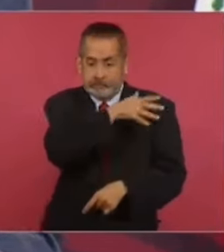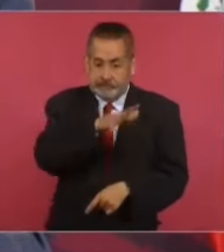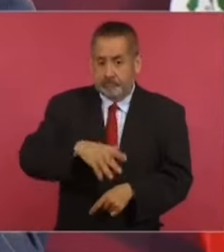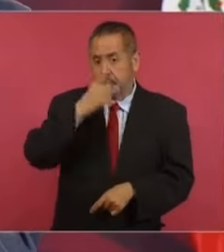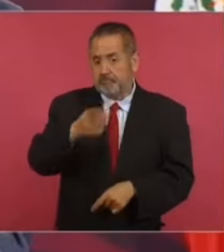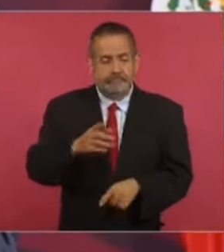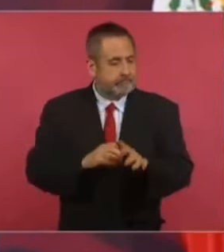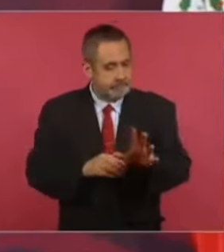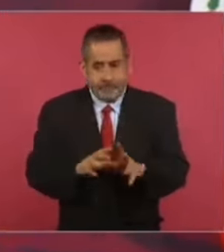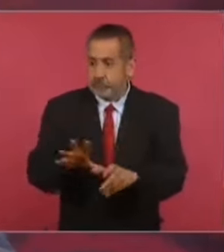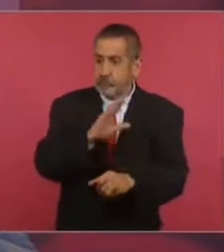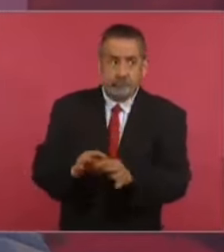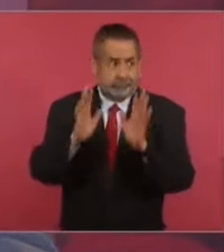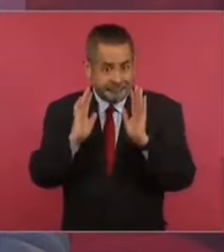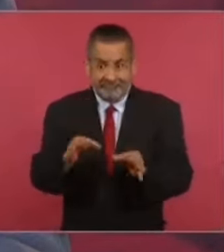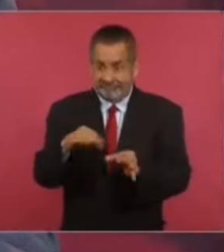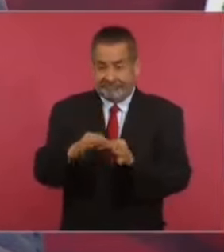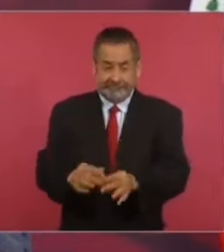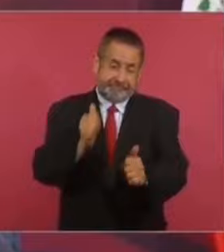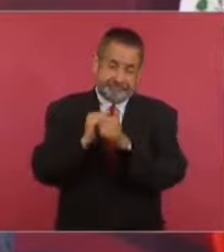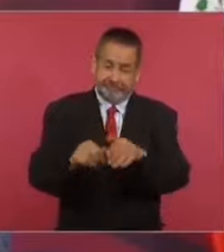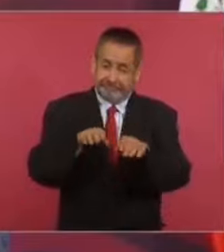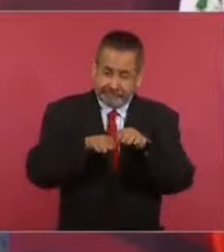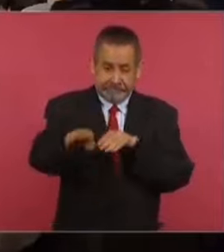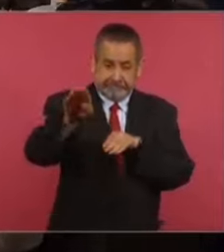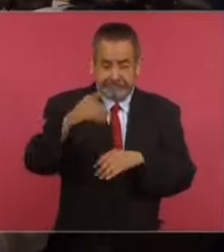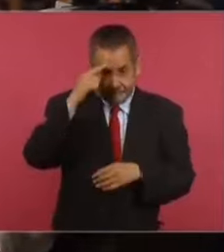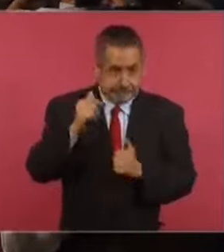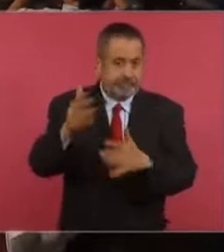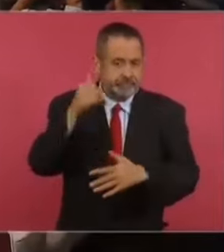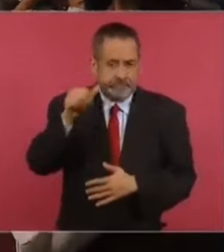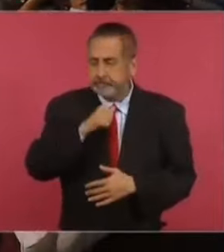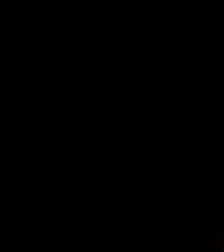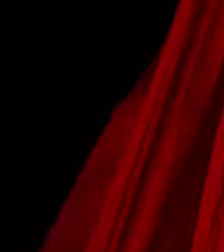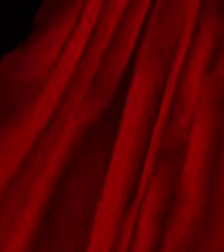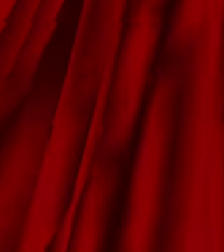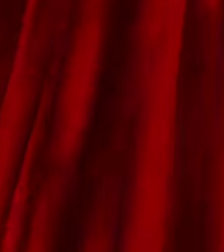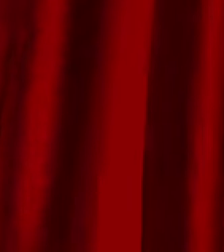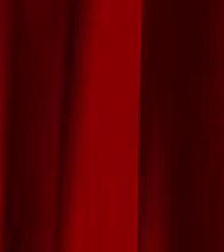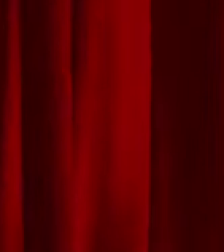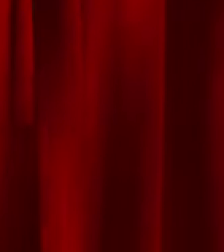no se restablece por completo el tráfico en Acapulco.